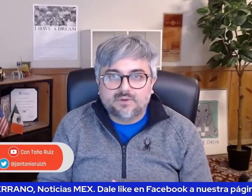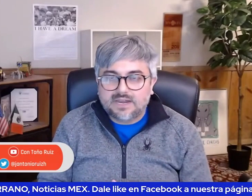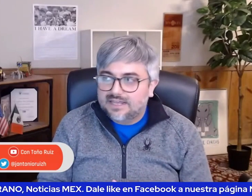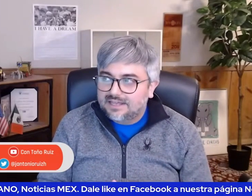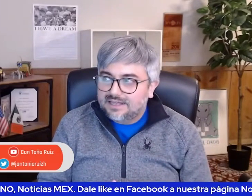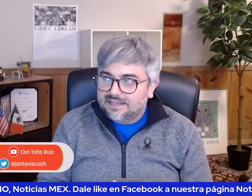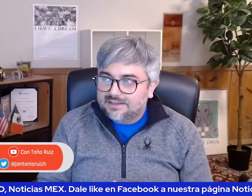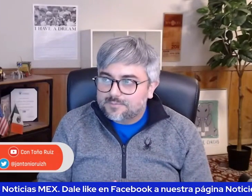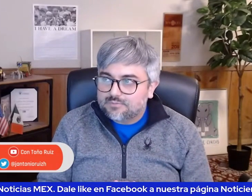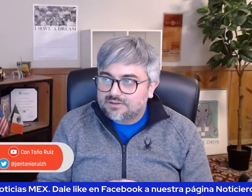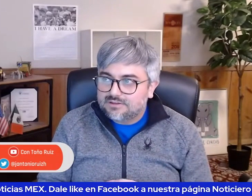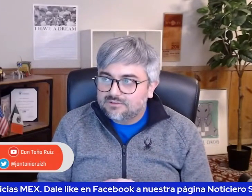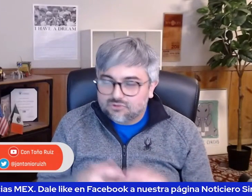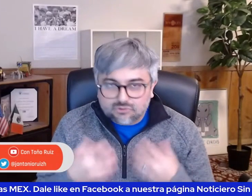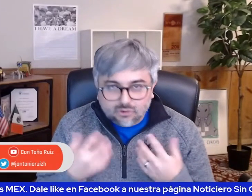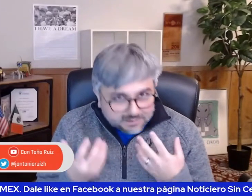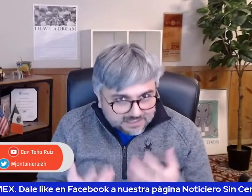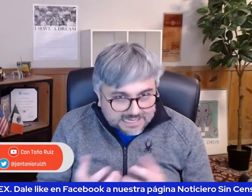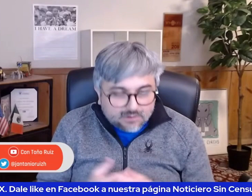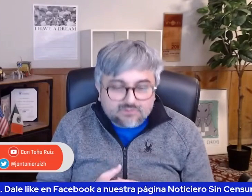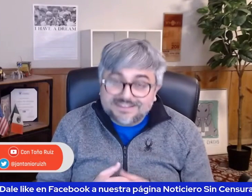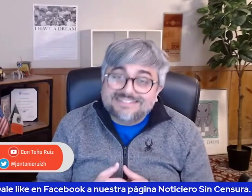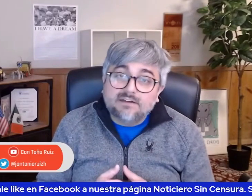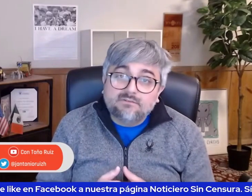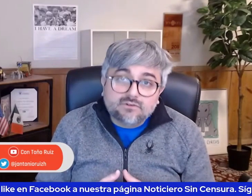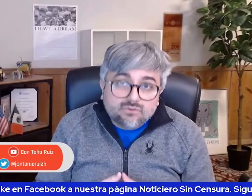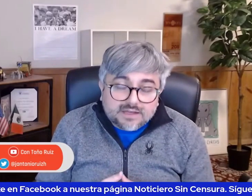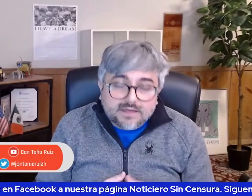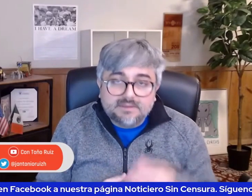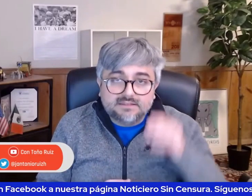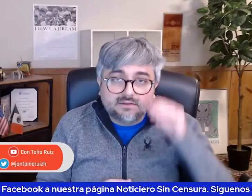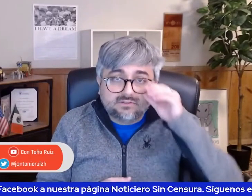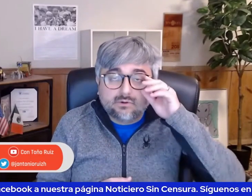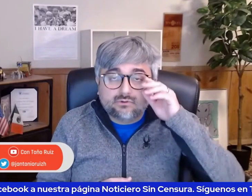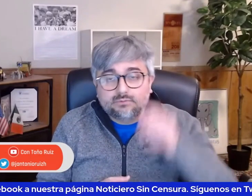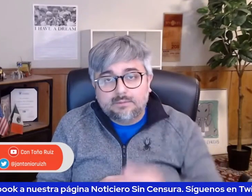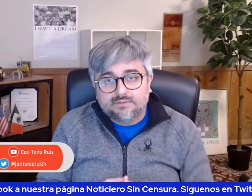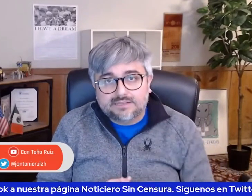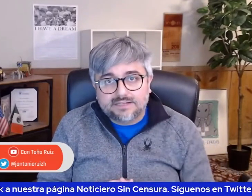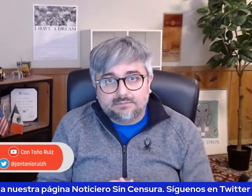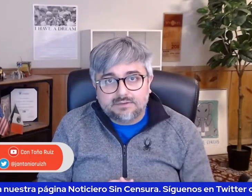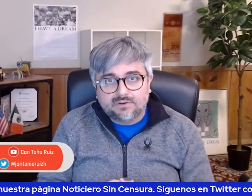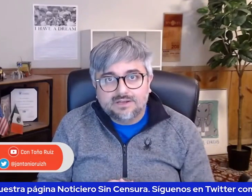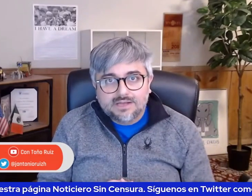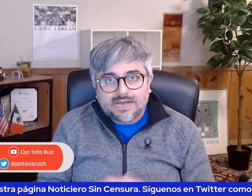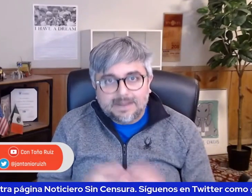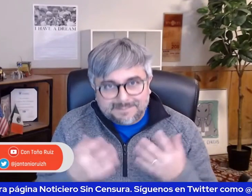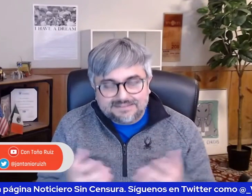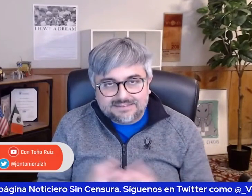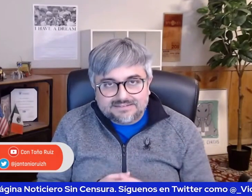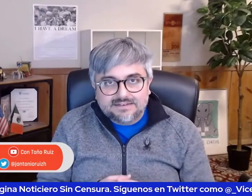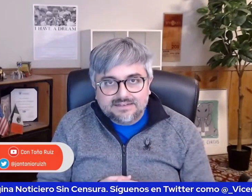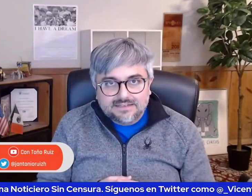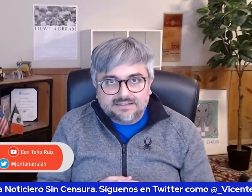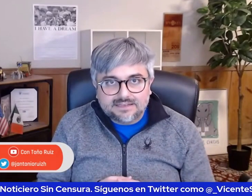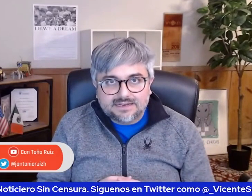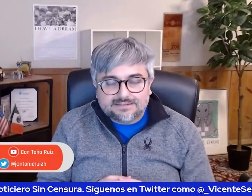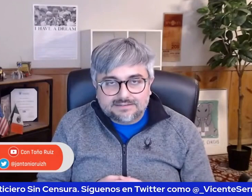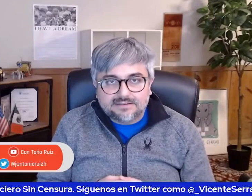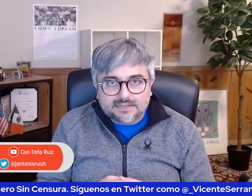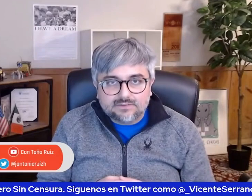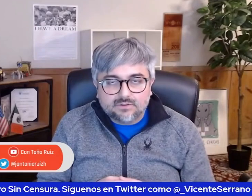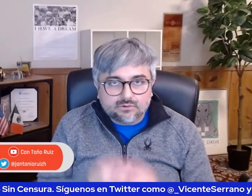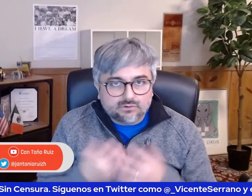Academia Española. Nosotros los mexicanos desafortunadamente nos acostumbramos al término a partir